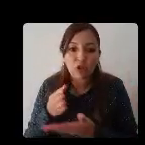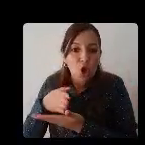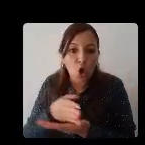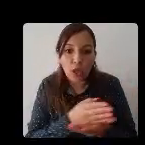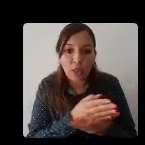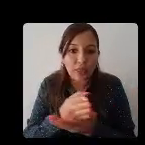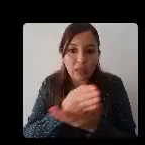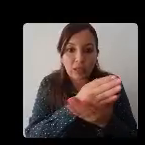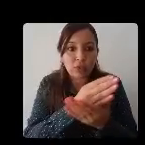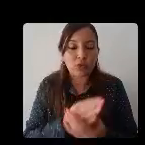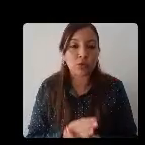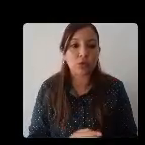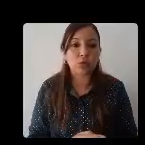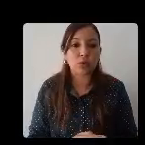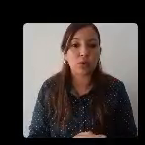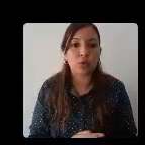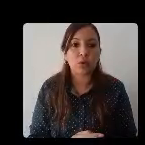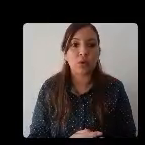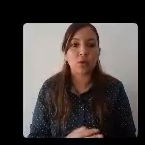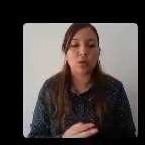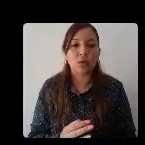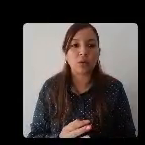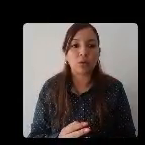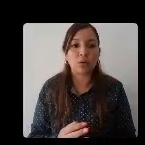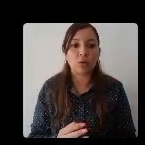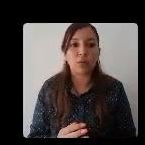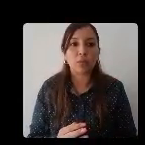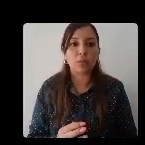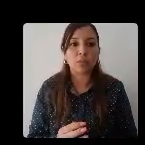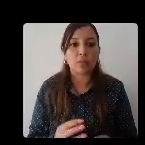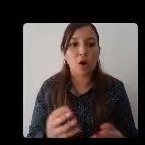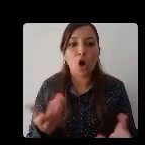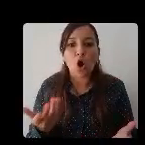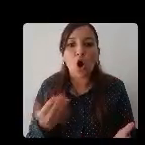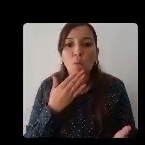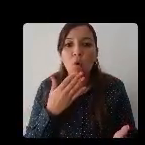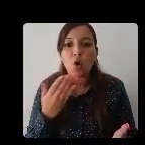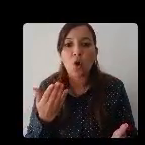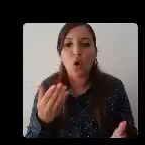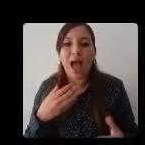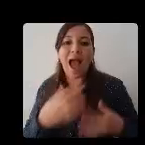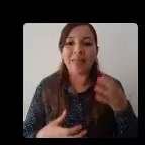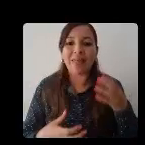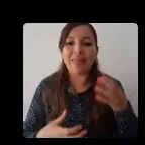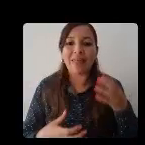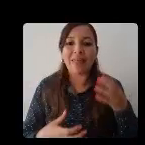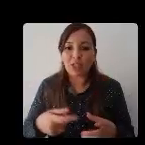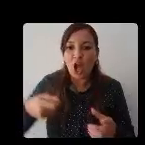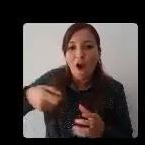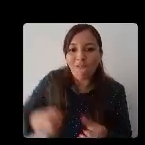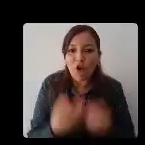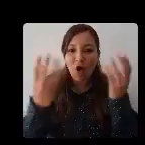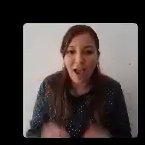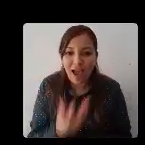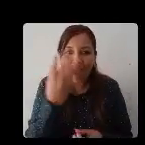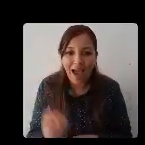los visitantes. Y así conocer básicamente nuestra costumbre, porque nosotros hacemos un turismo comunitario,